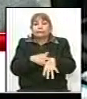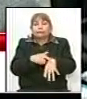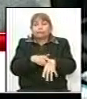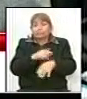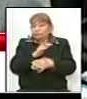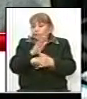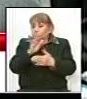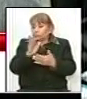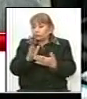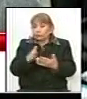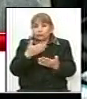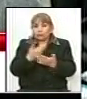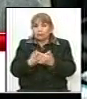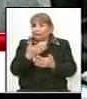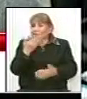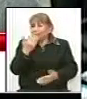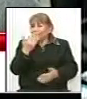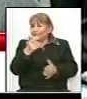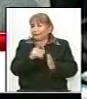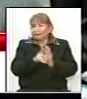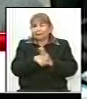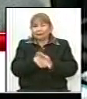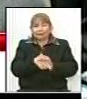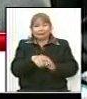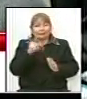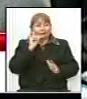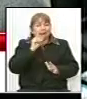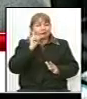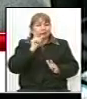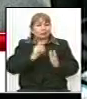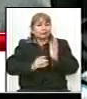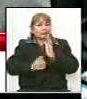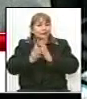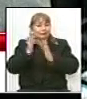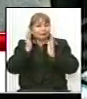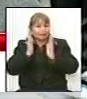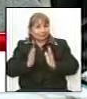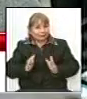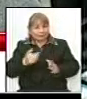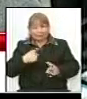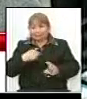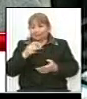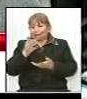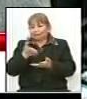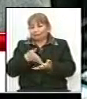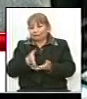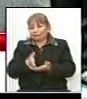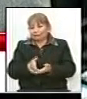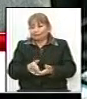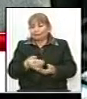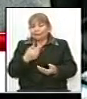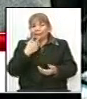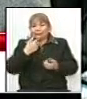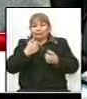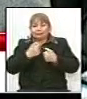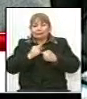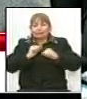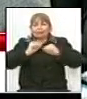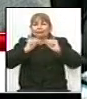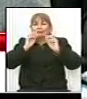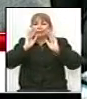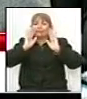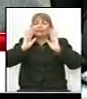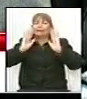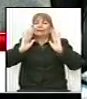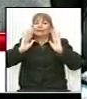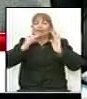Todo eso, en 15 minutos, me engaño como profesional e intento engañar al sistema, ¿no? Por eso se está intentando que la consulta, y es